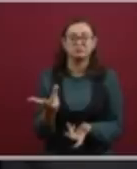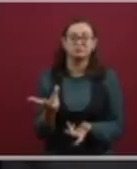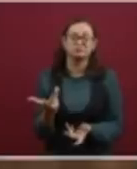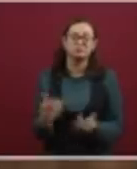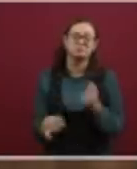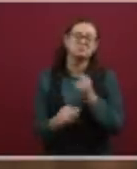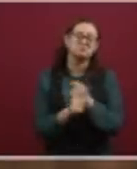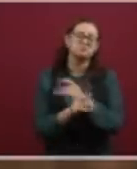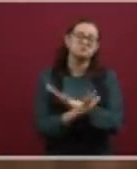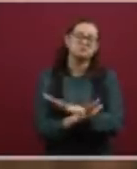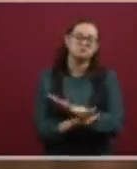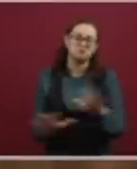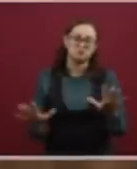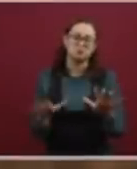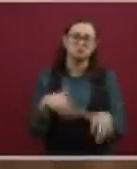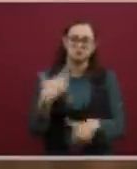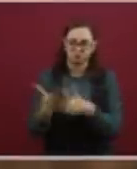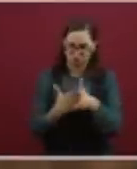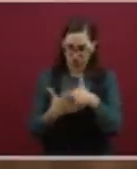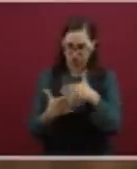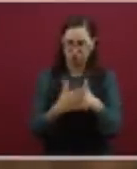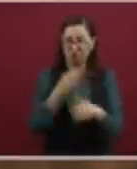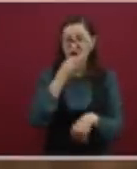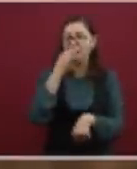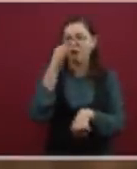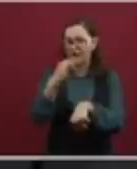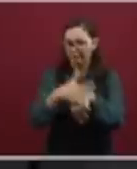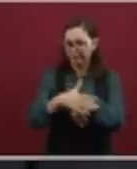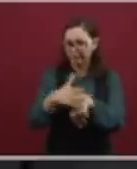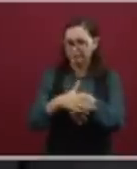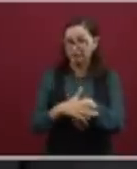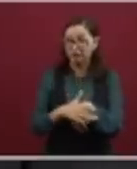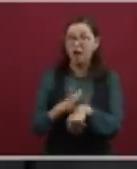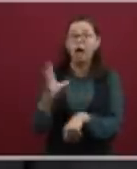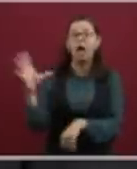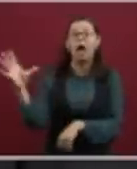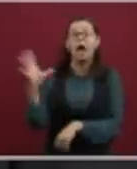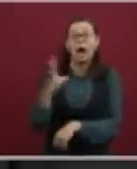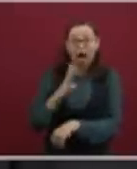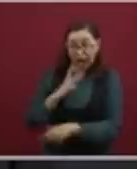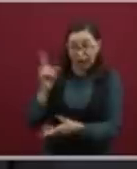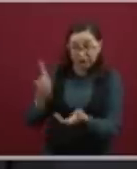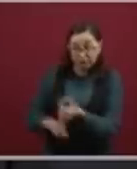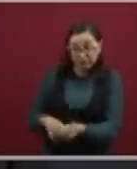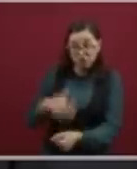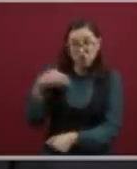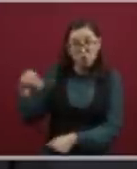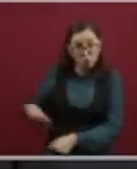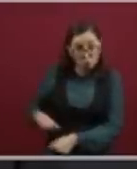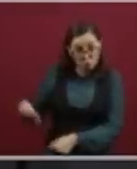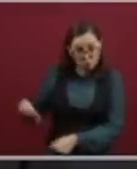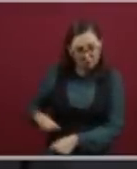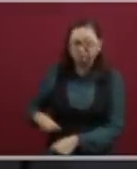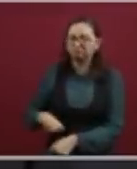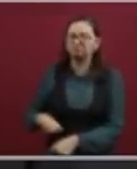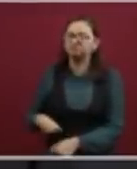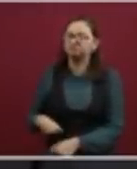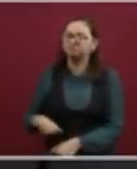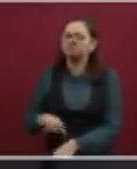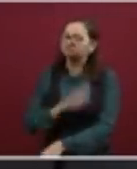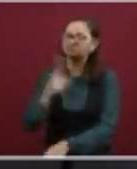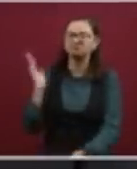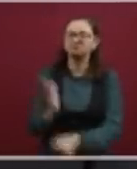informar y proceder si hay una responsabilidad. Tenemos